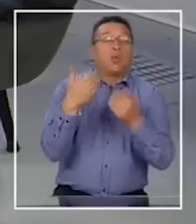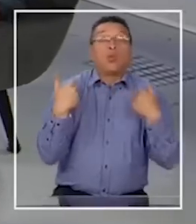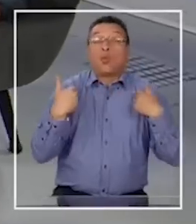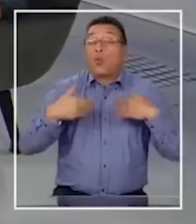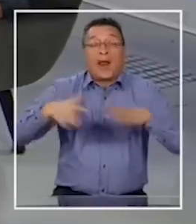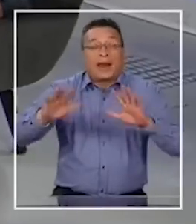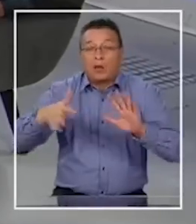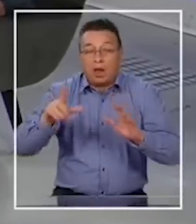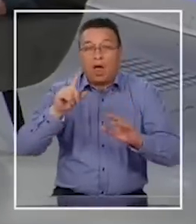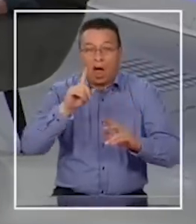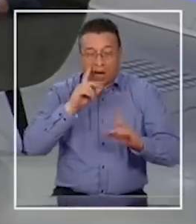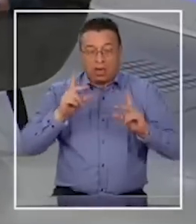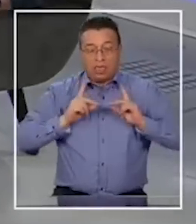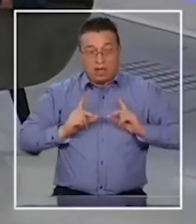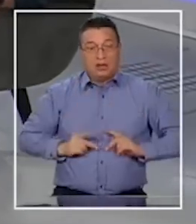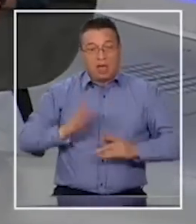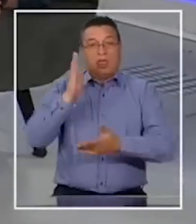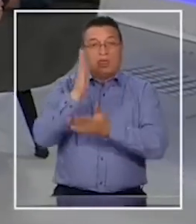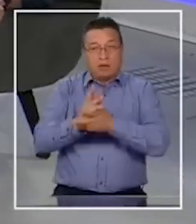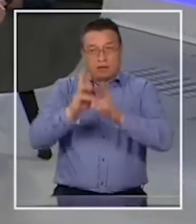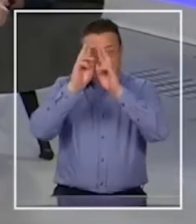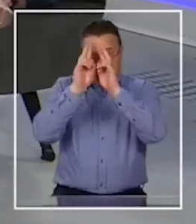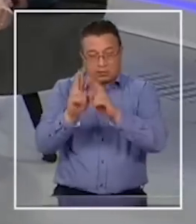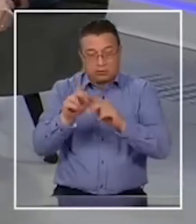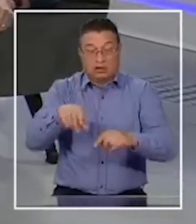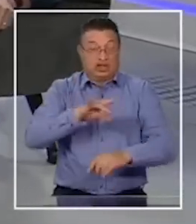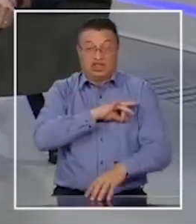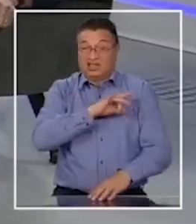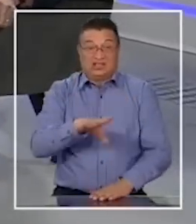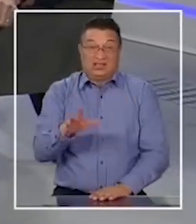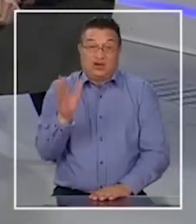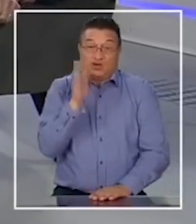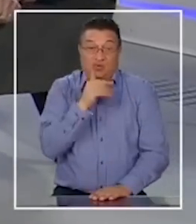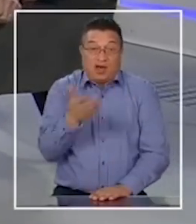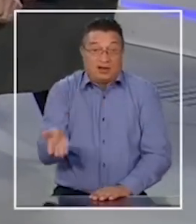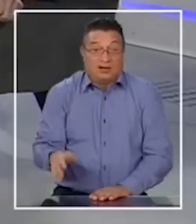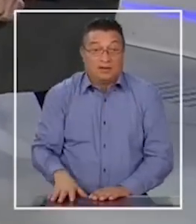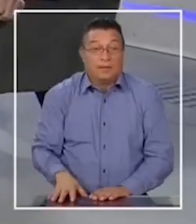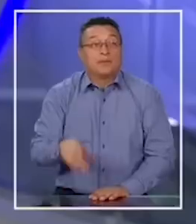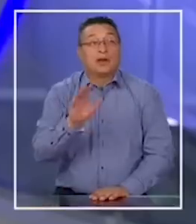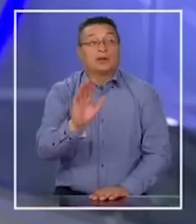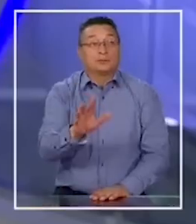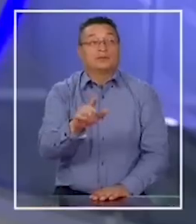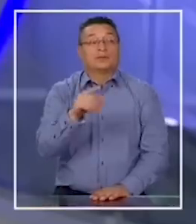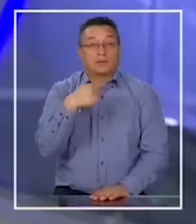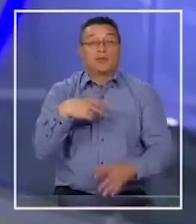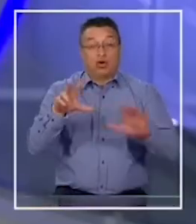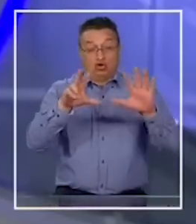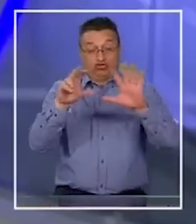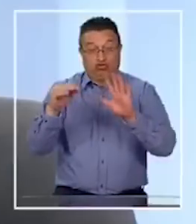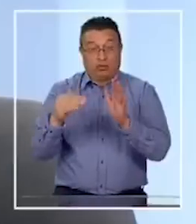cierta dignidad que se tiene que respetar que en nuestras cárceles no se respetan a mí me parece